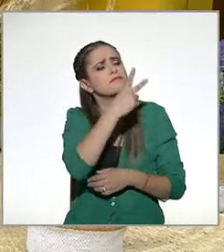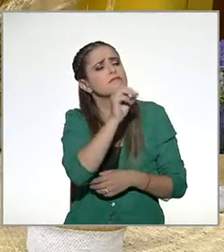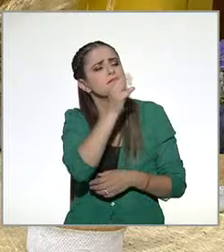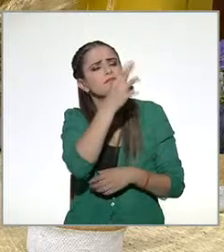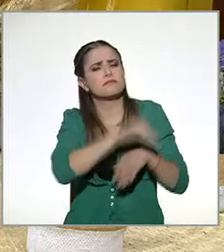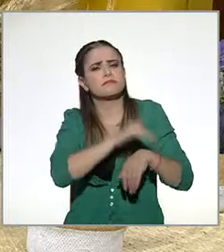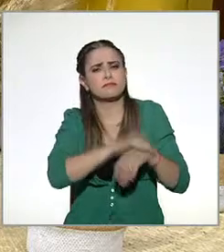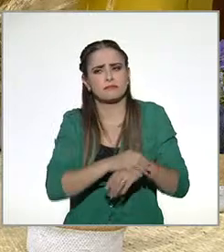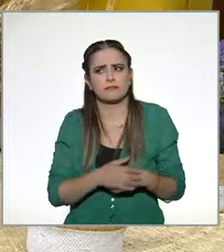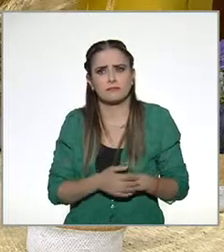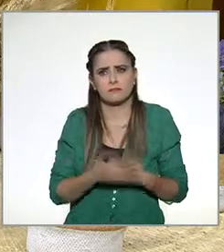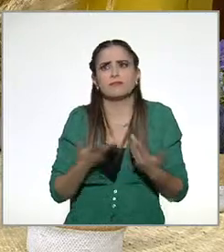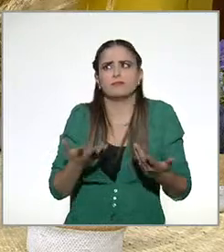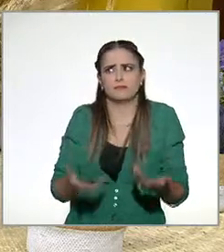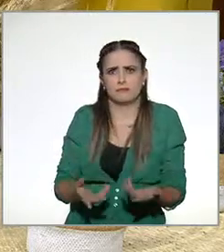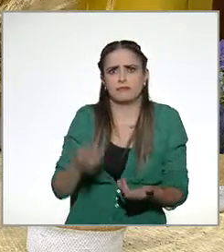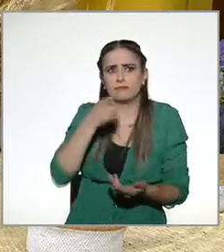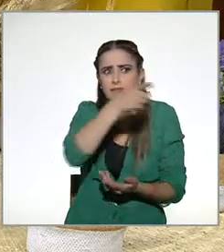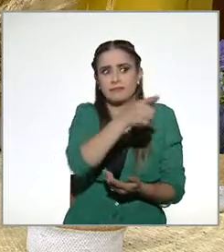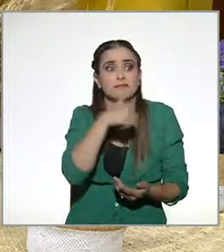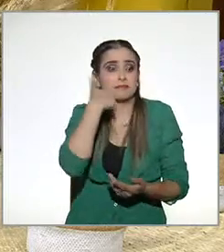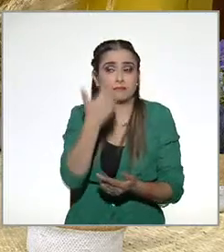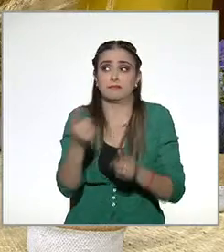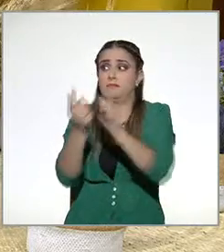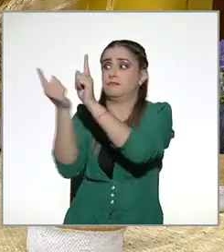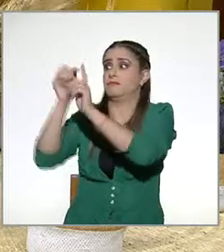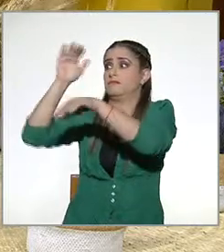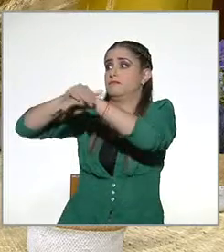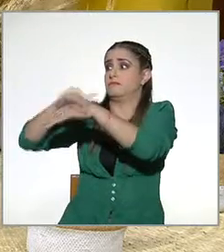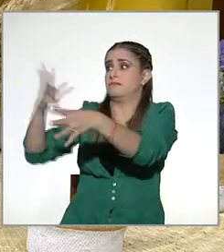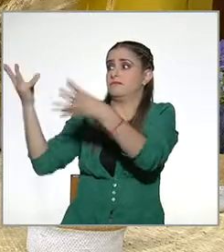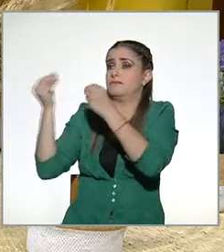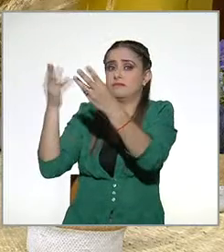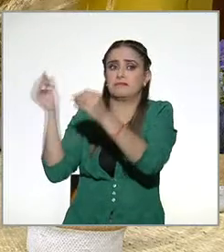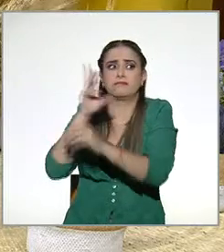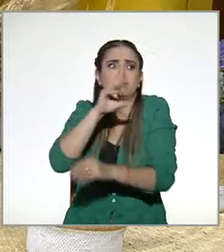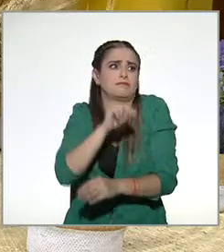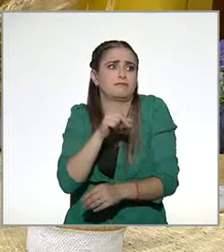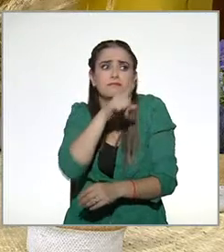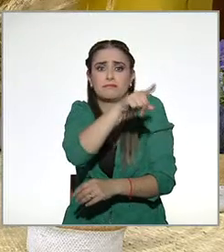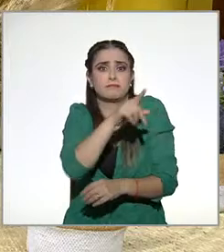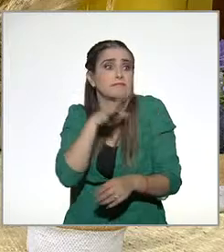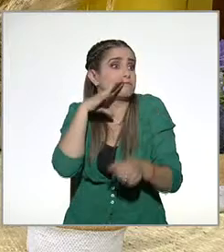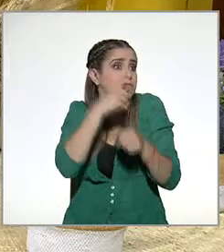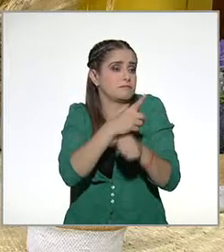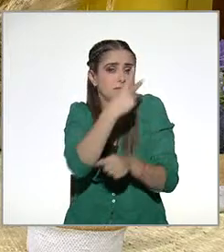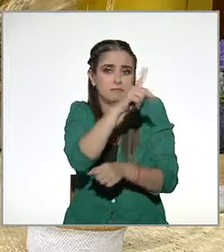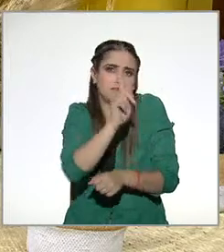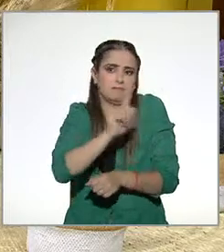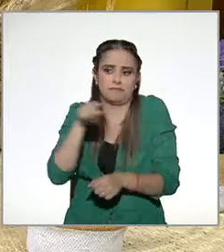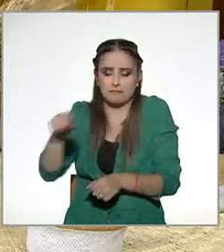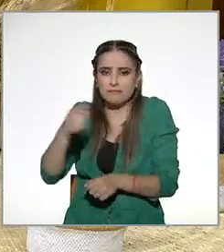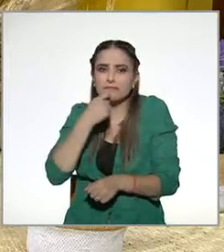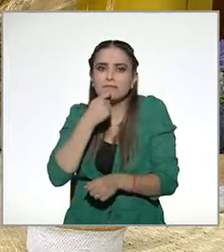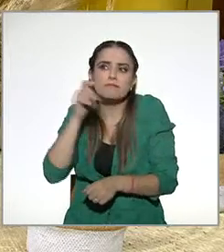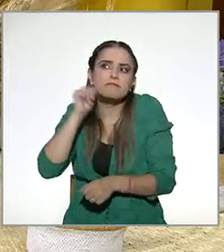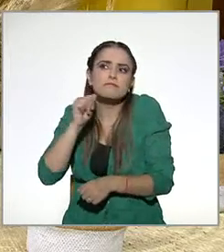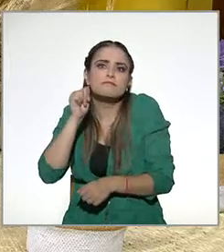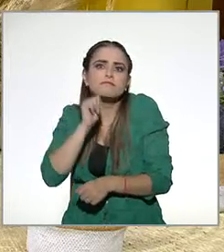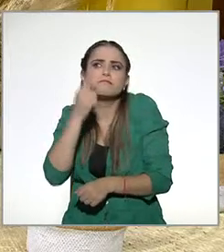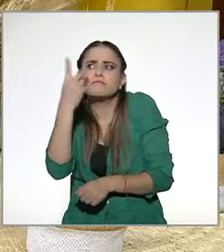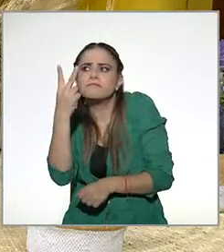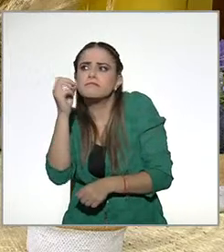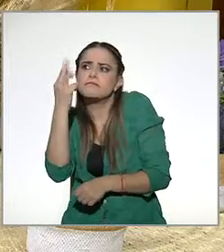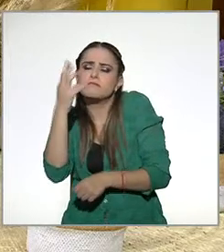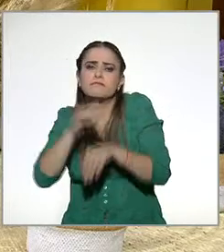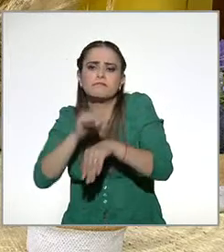ah, entonces no está socializando como tú deseas. Lo primero es autoobservarse, porque puede ser los mismos temores, las ansiedades de los